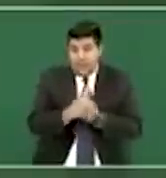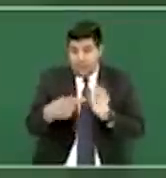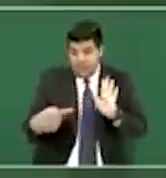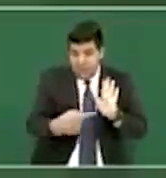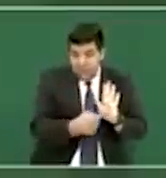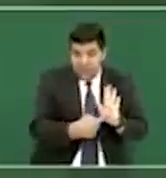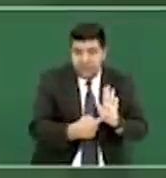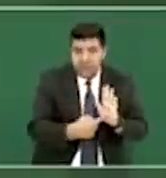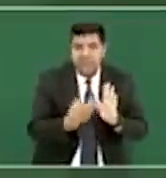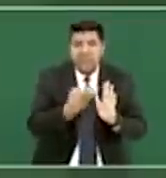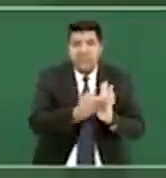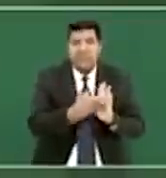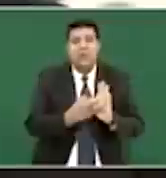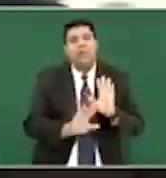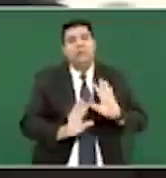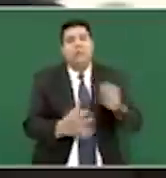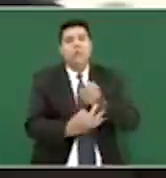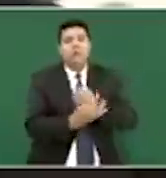habría problema.